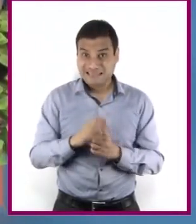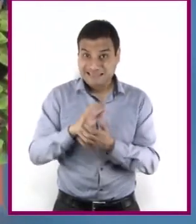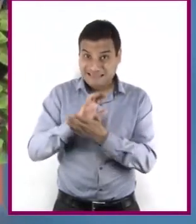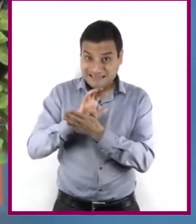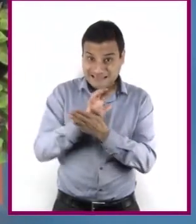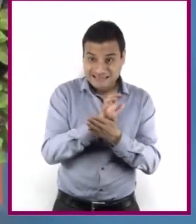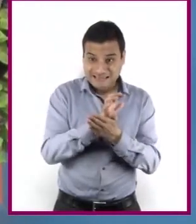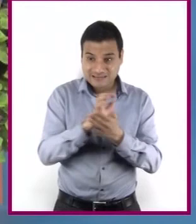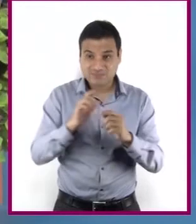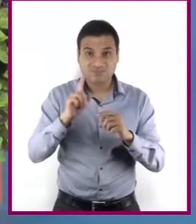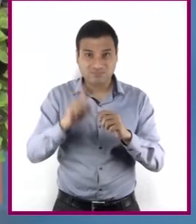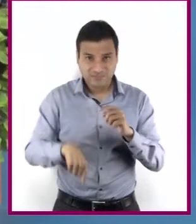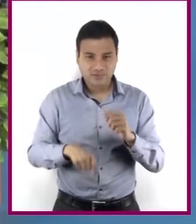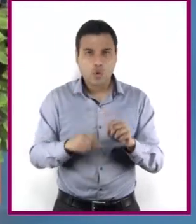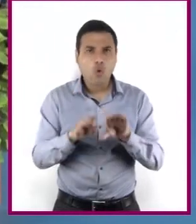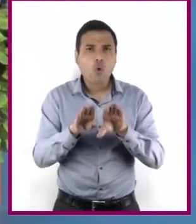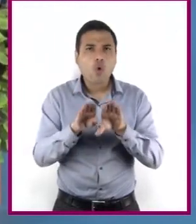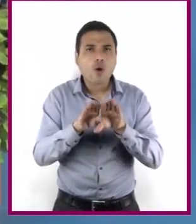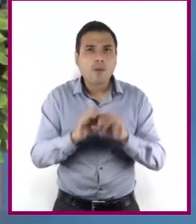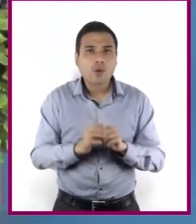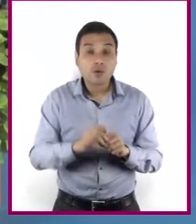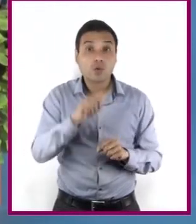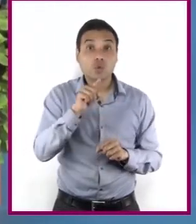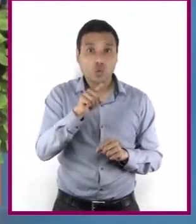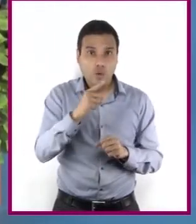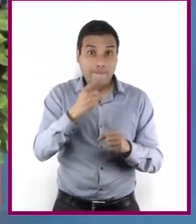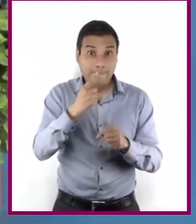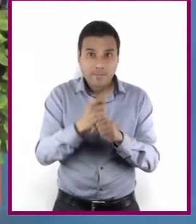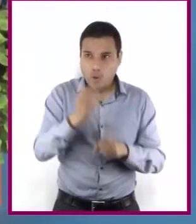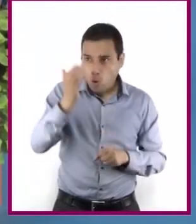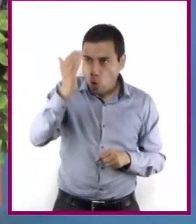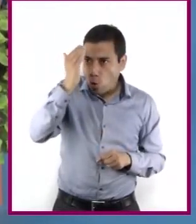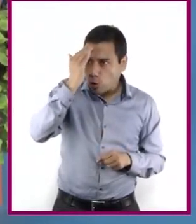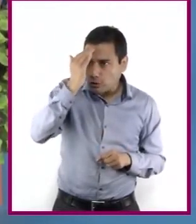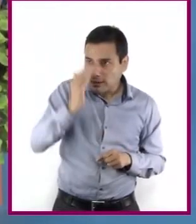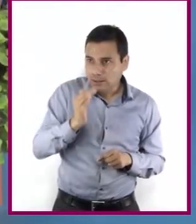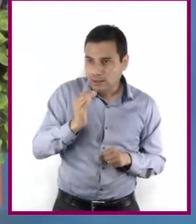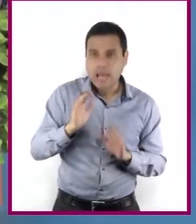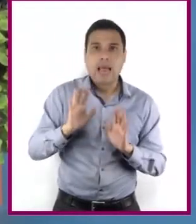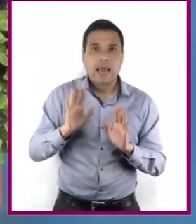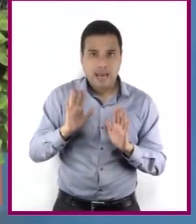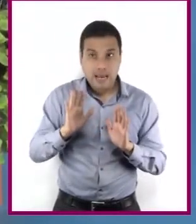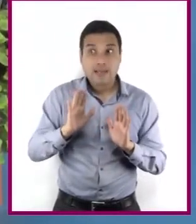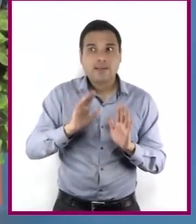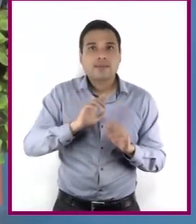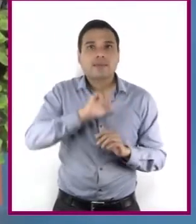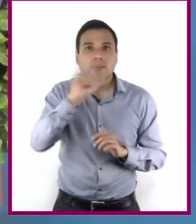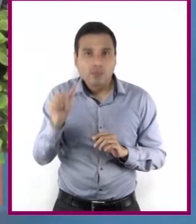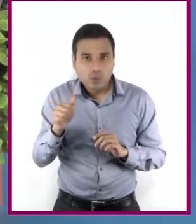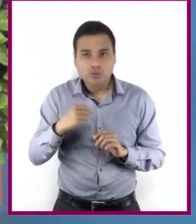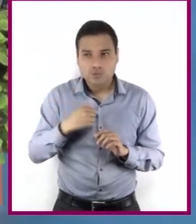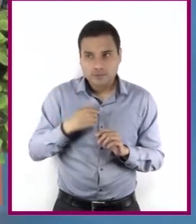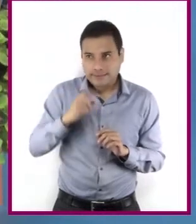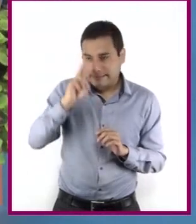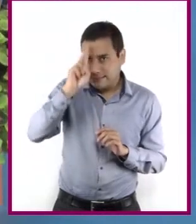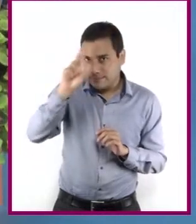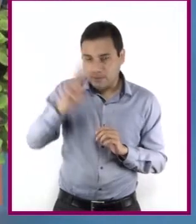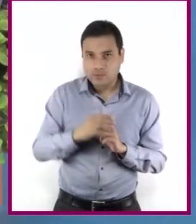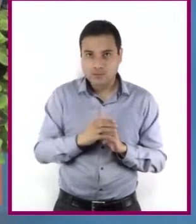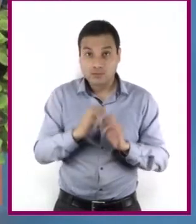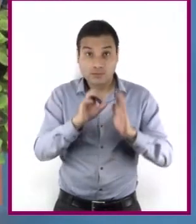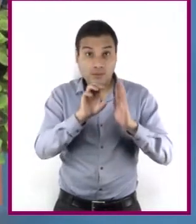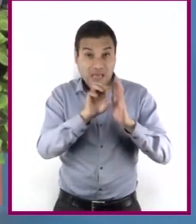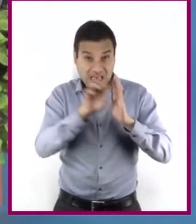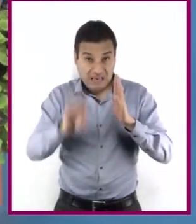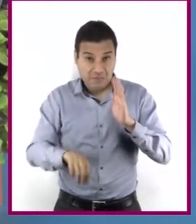conductas empiezan por reconocerlas y por aplicar la regla de oro. No hagan a los demás lo que no quieran